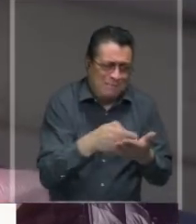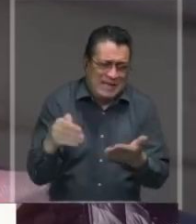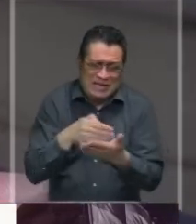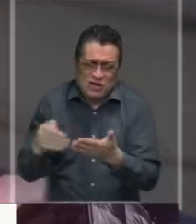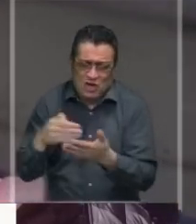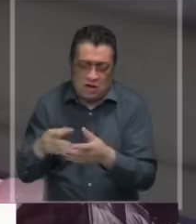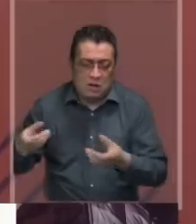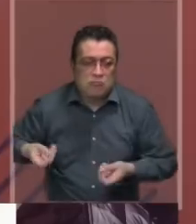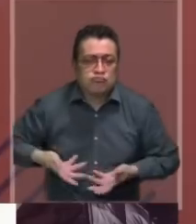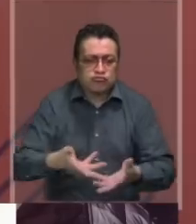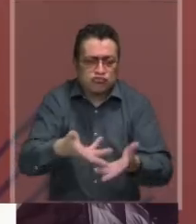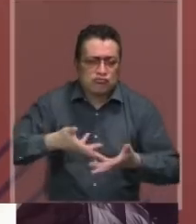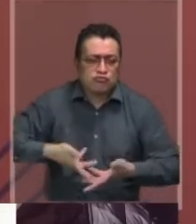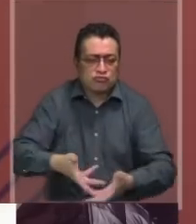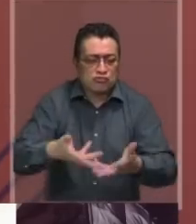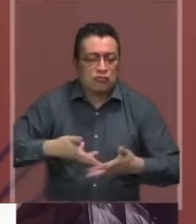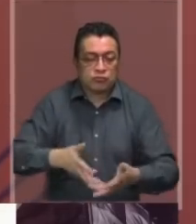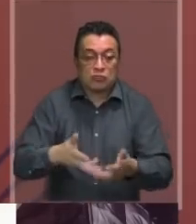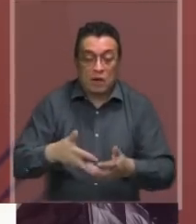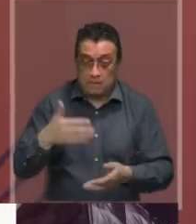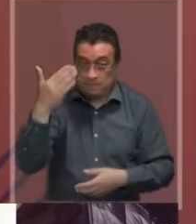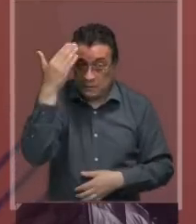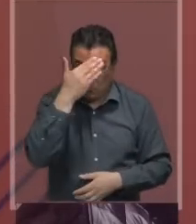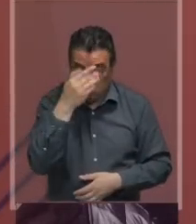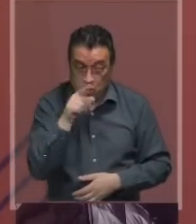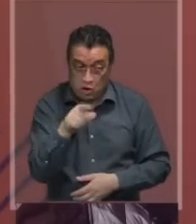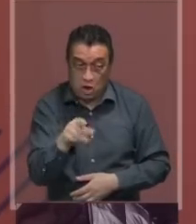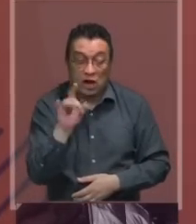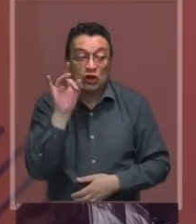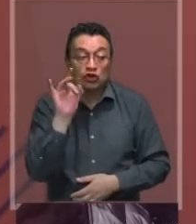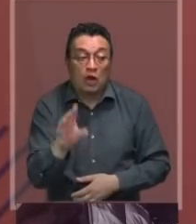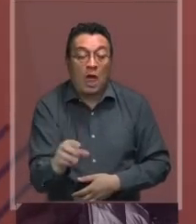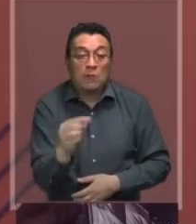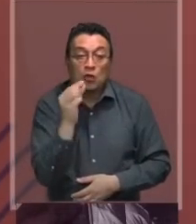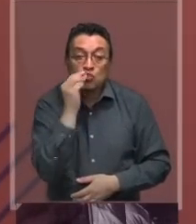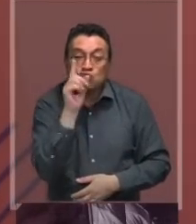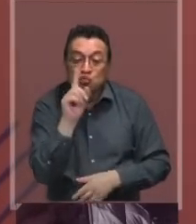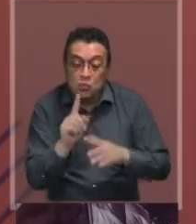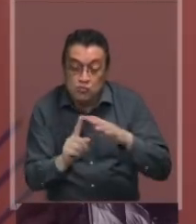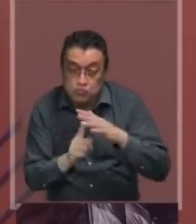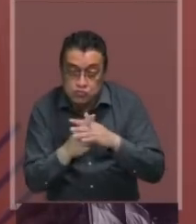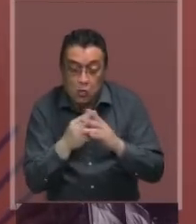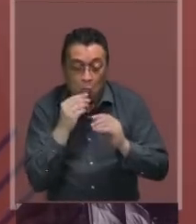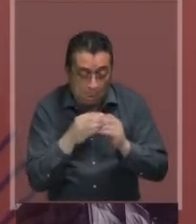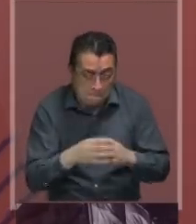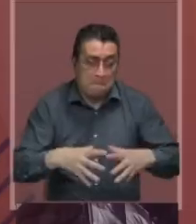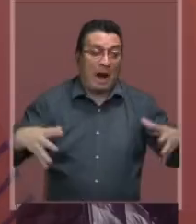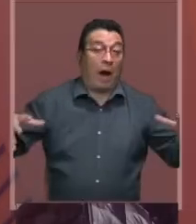Lo preocupante es que eso pueda tratarse solo del punto de partida.